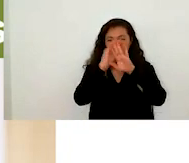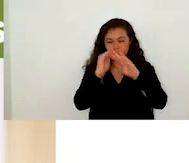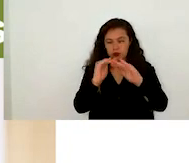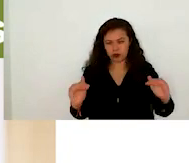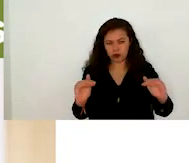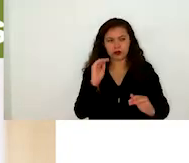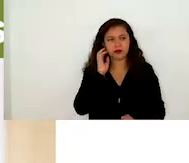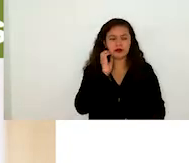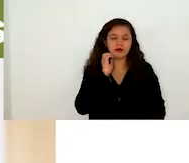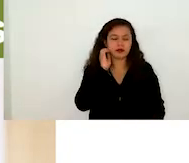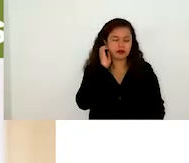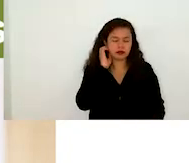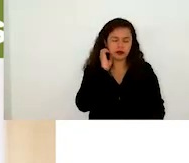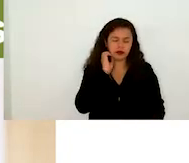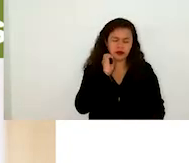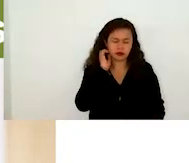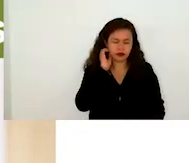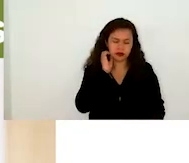cuántas reuniones